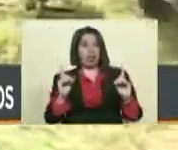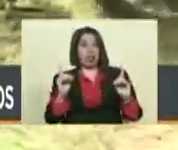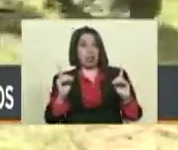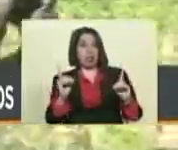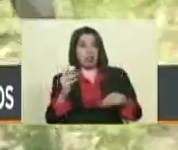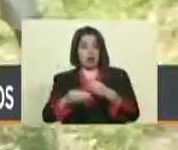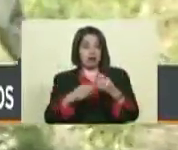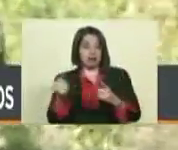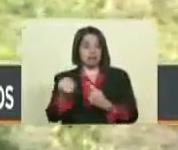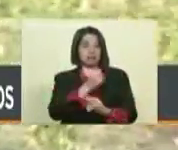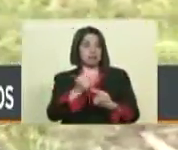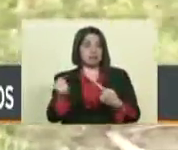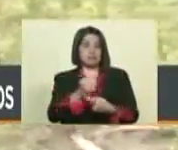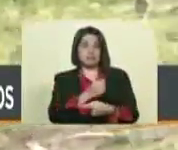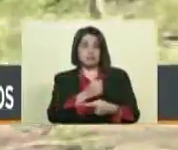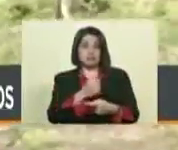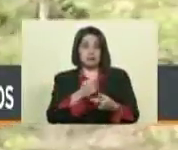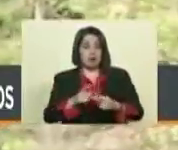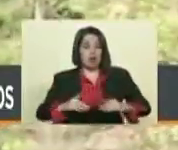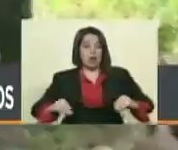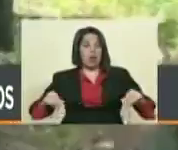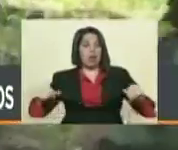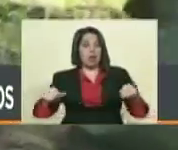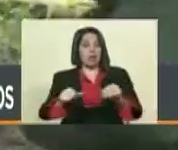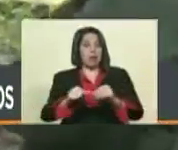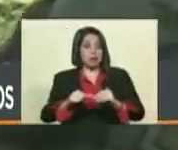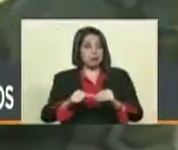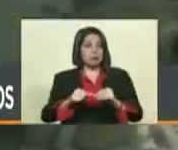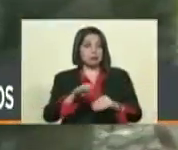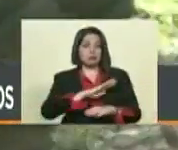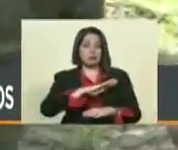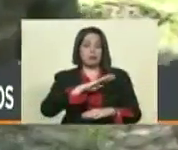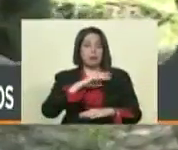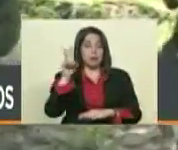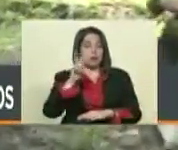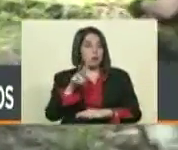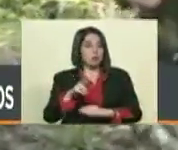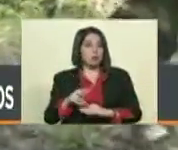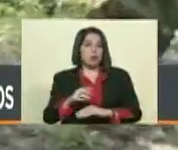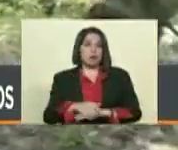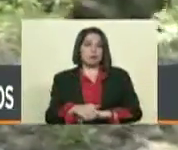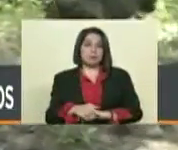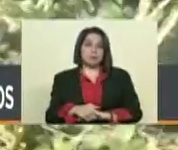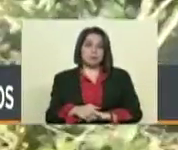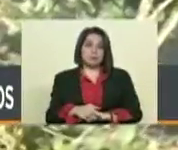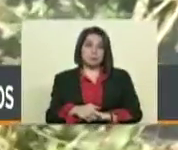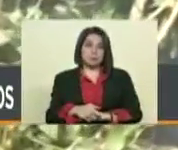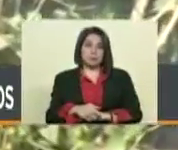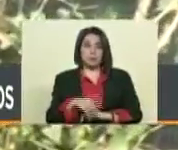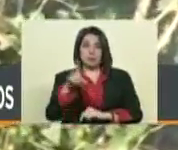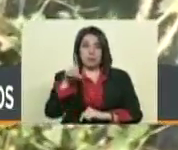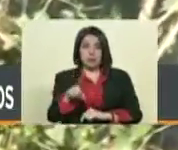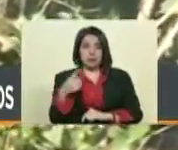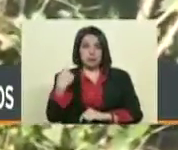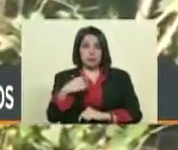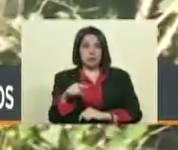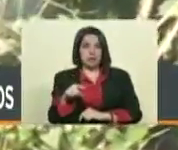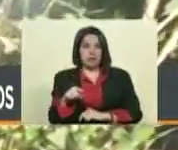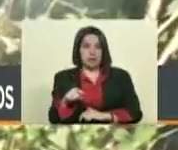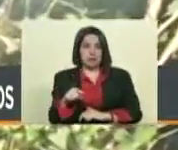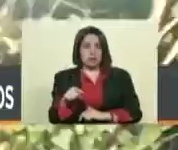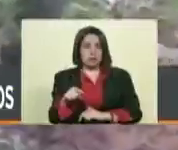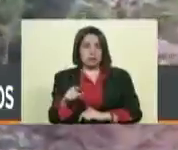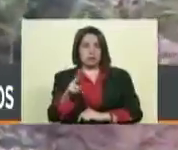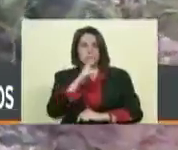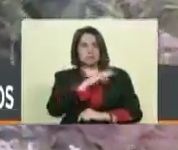vengan y violen o quieran violar el espacio terrestre nuestro. Acá también tenemos, señor mi